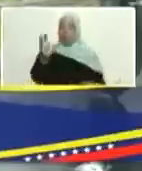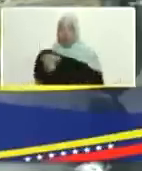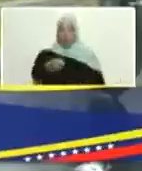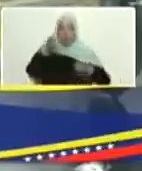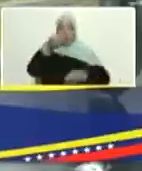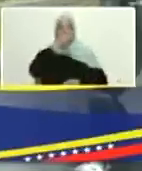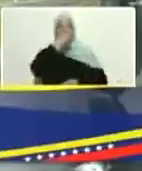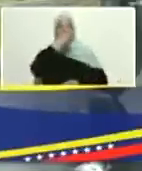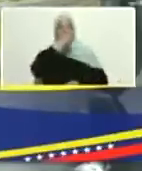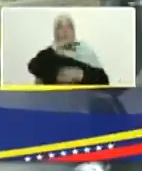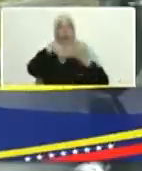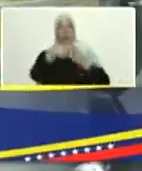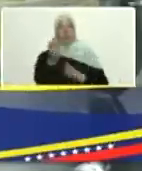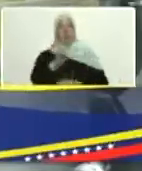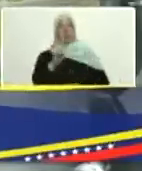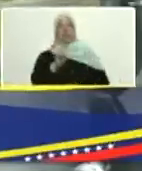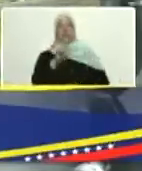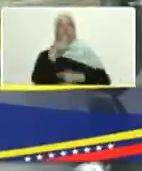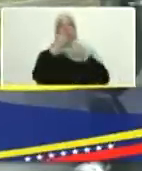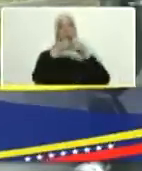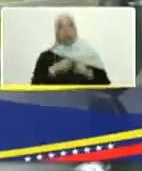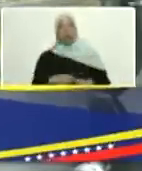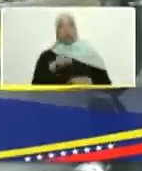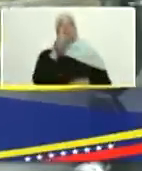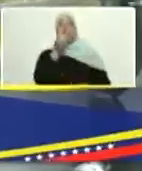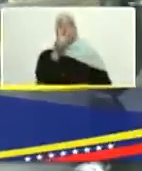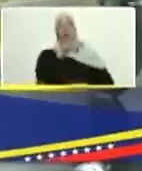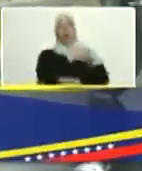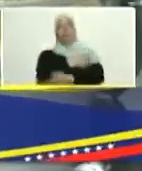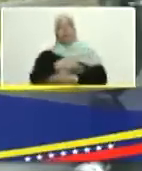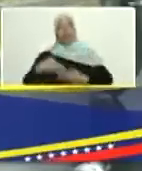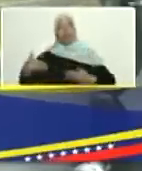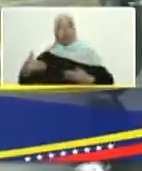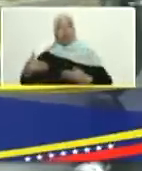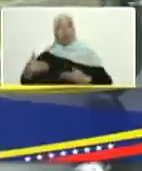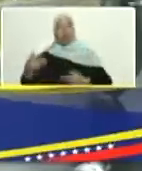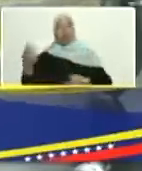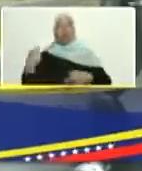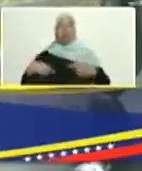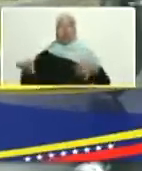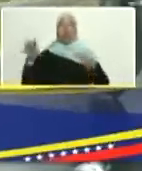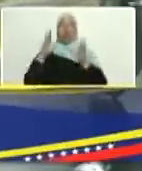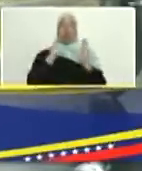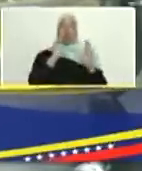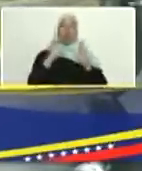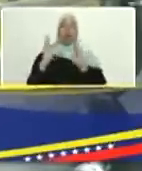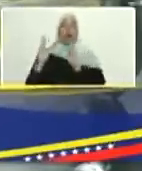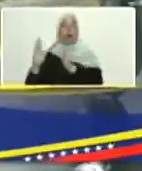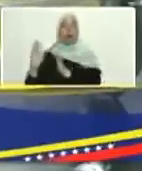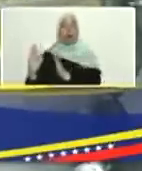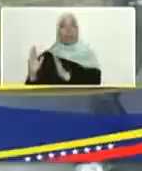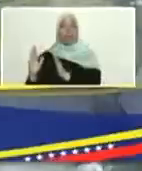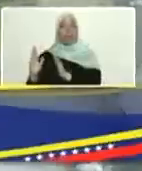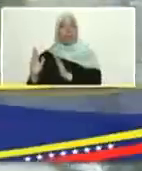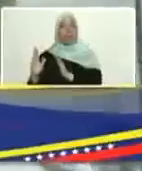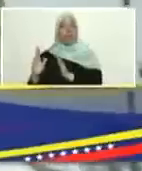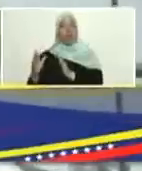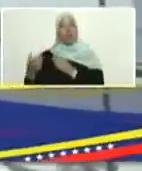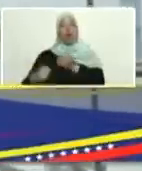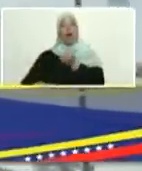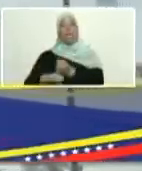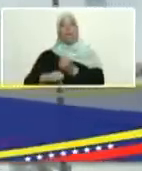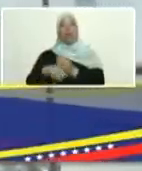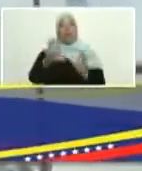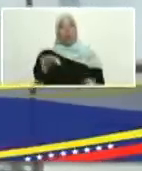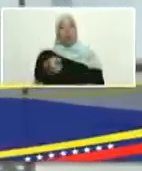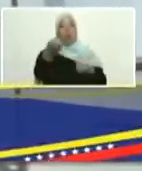de nuestro país. Un promedio de 2,5 millones de unidades suministradas al proyecto CLAC. Adelante,